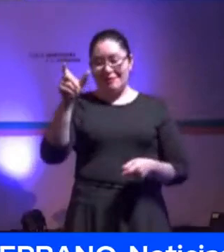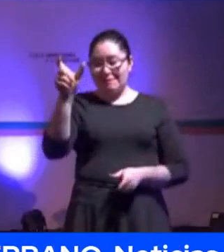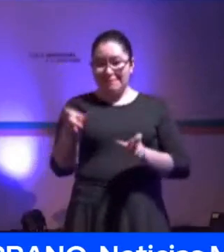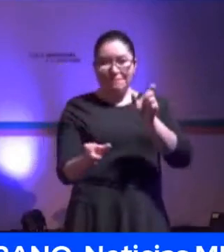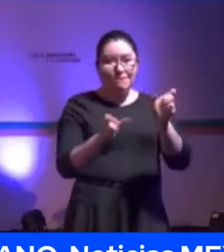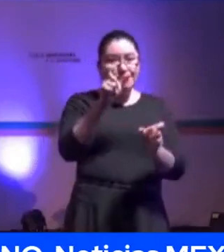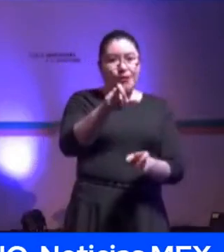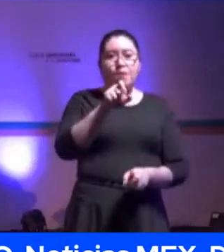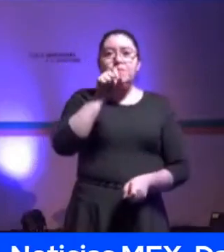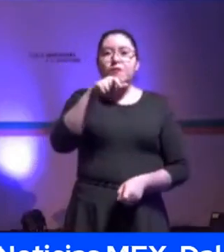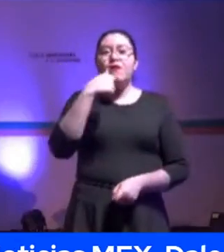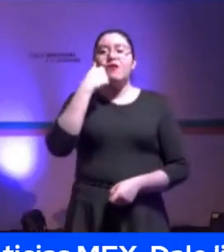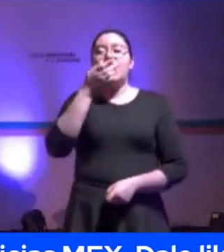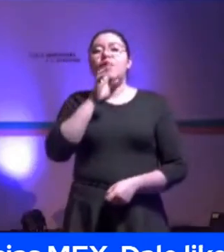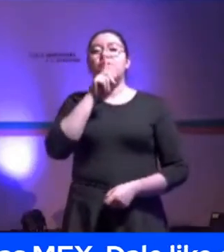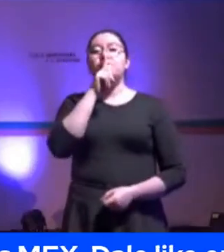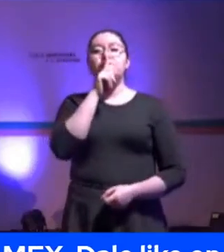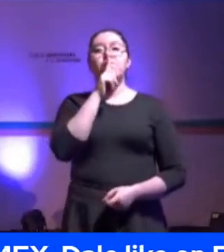van a tratar